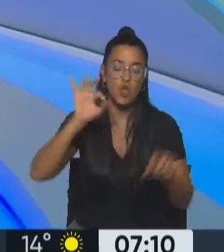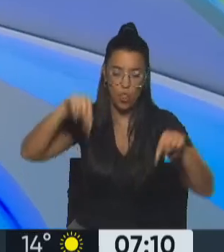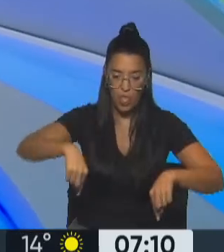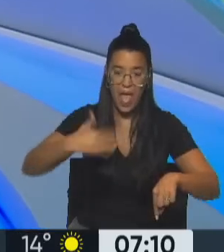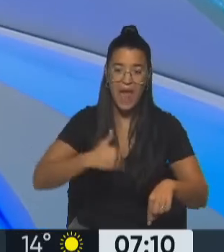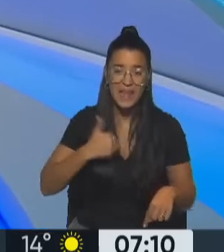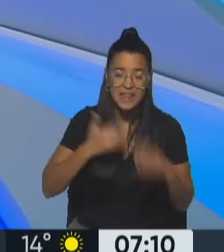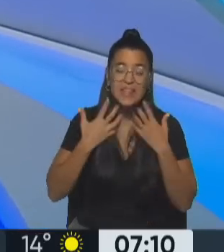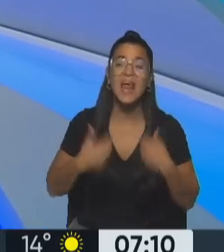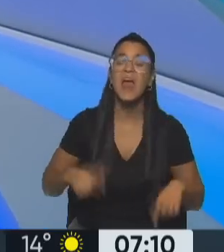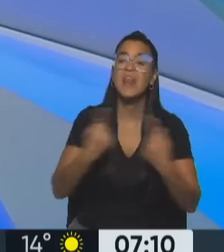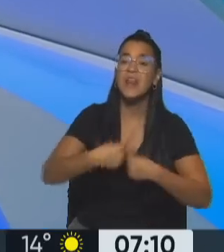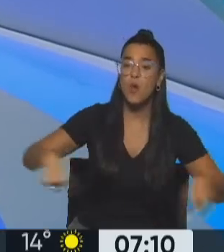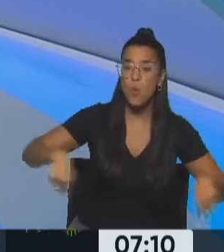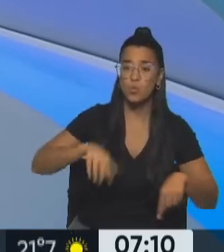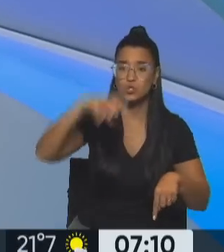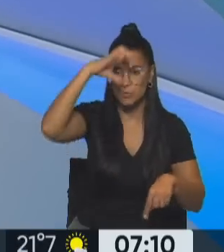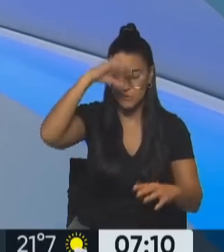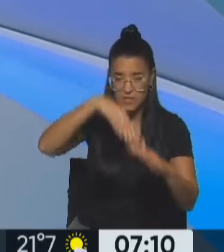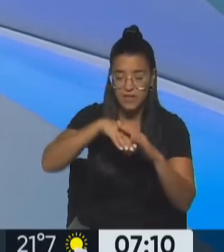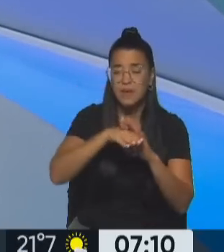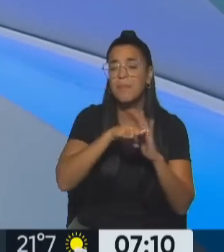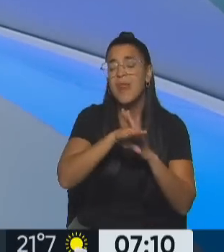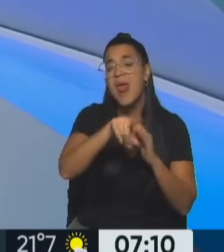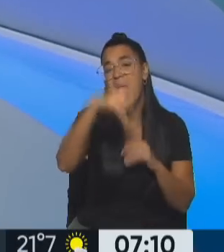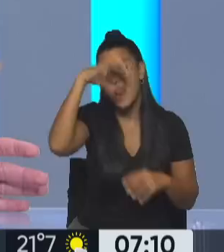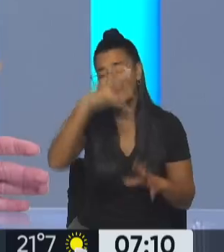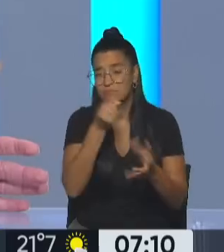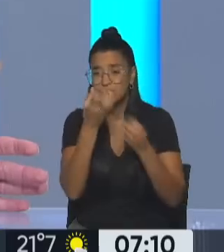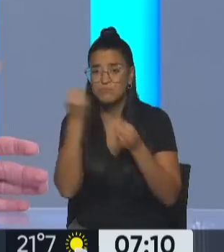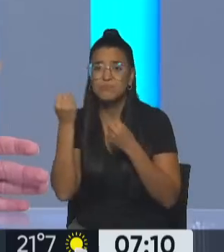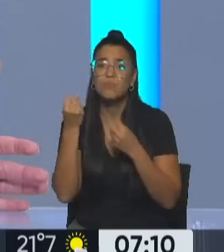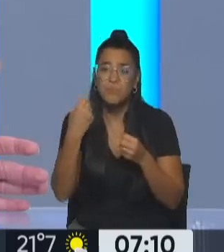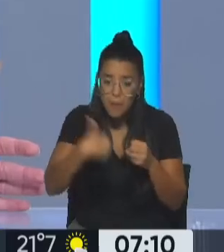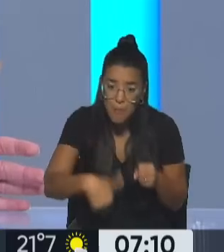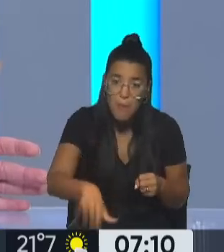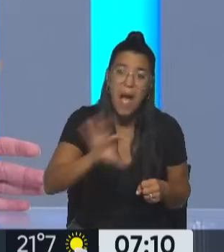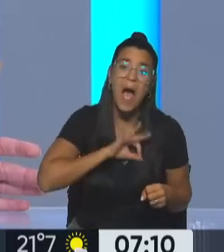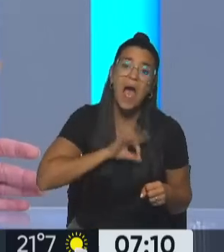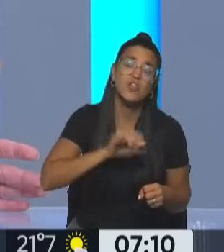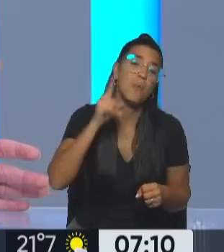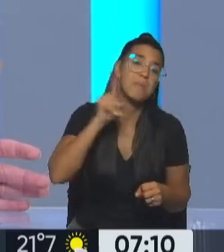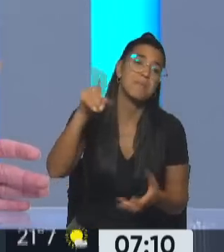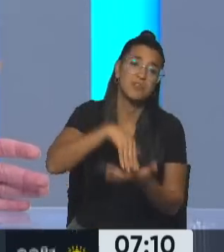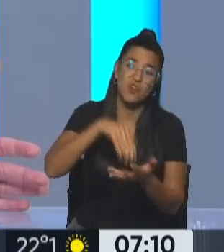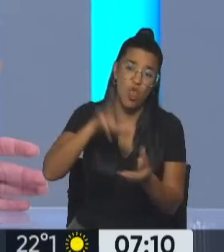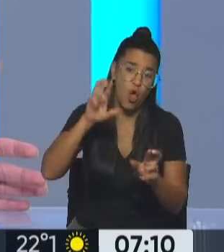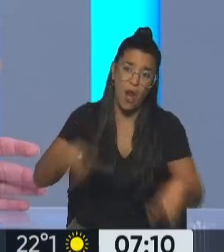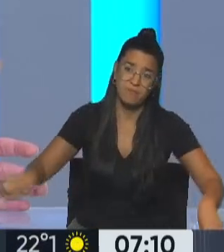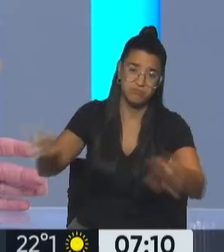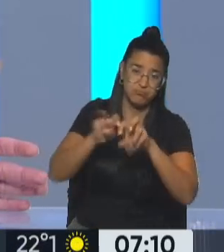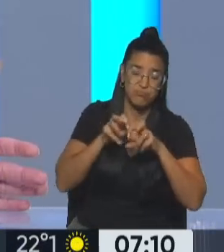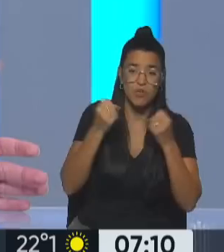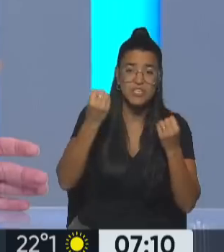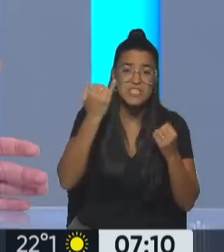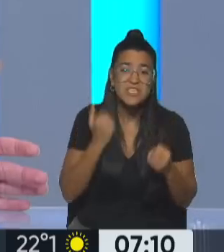recurso mineral extra te estratégico que los próximos años generará miles de millones de dólares porque así